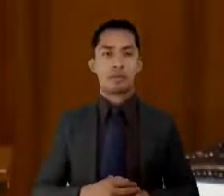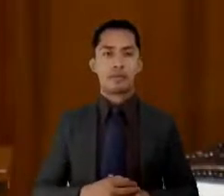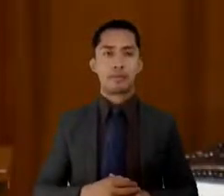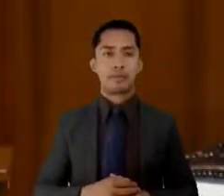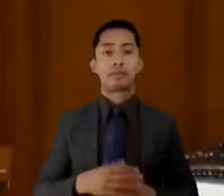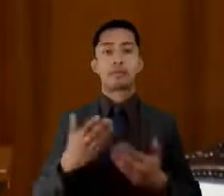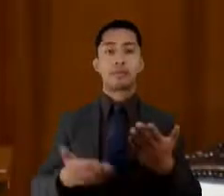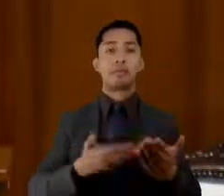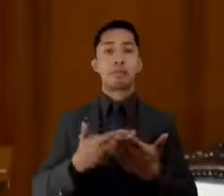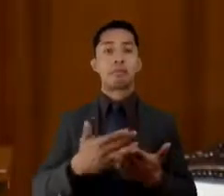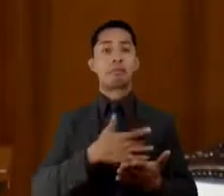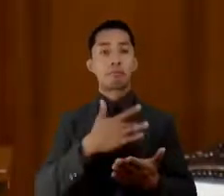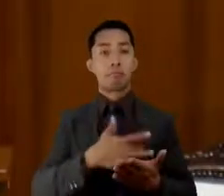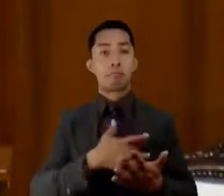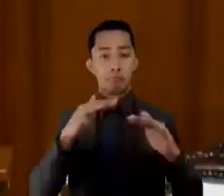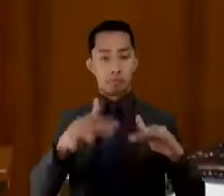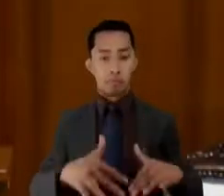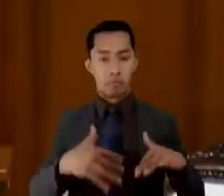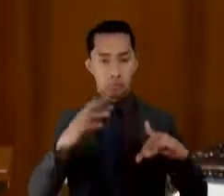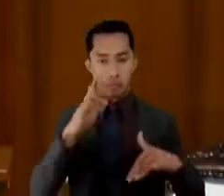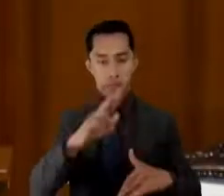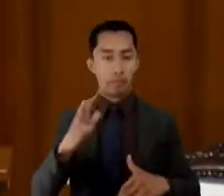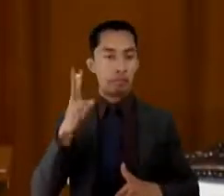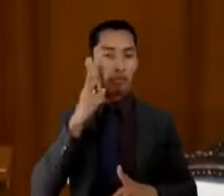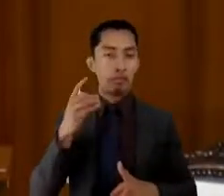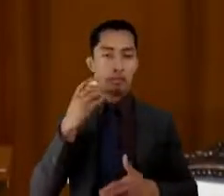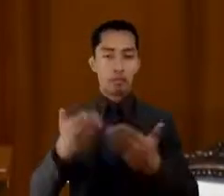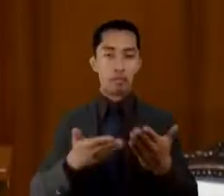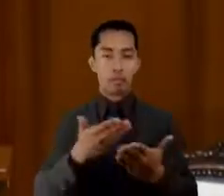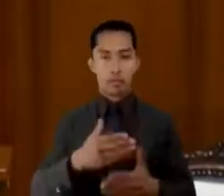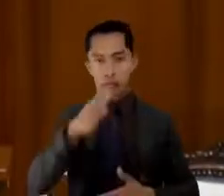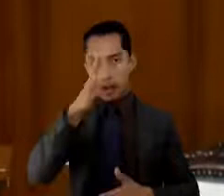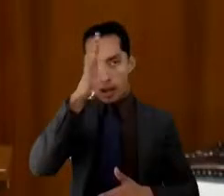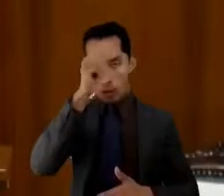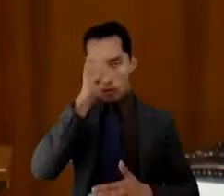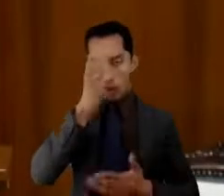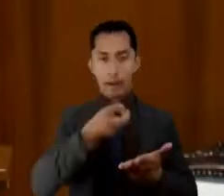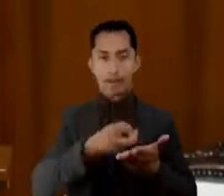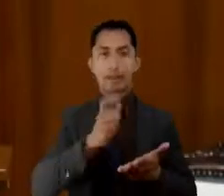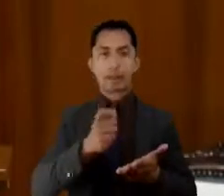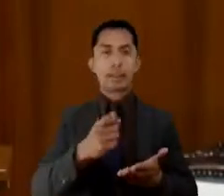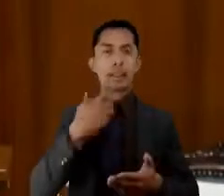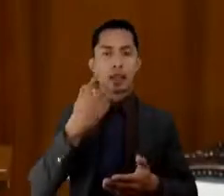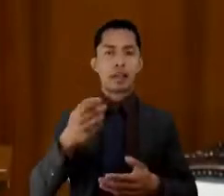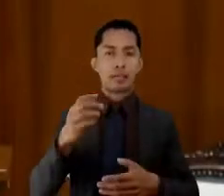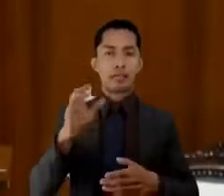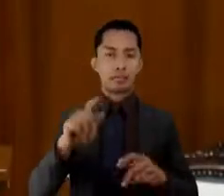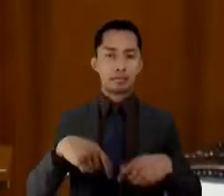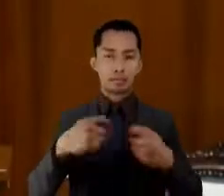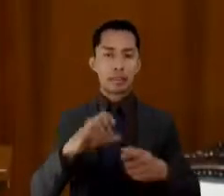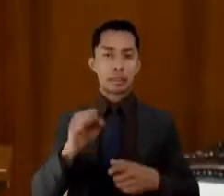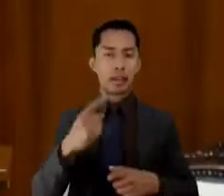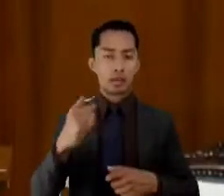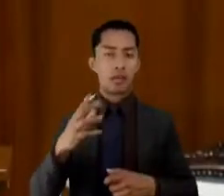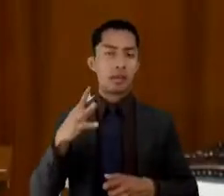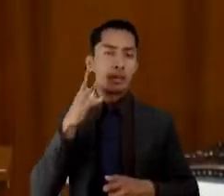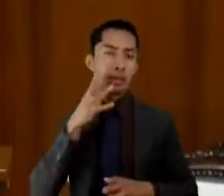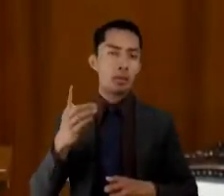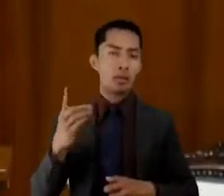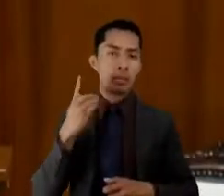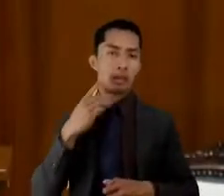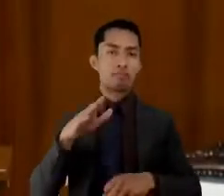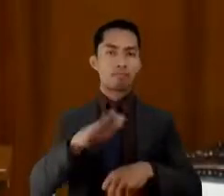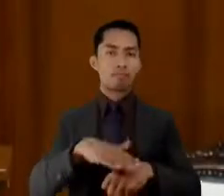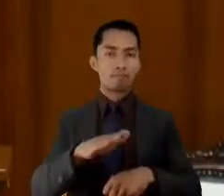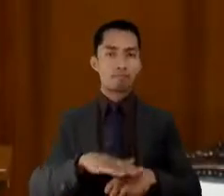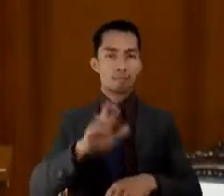Ponemos a consideración de esta honorable legislatura punto de acuerdo por el que la 61ª legislatura exhorta